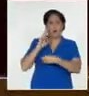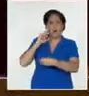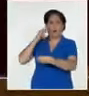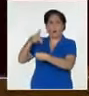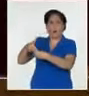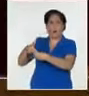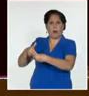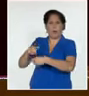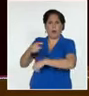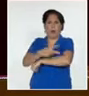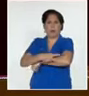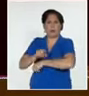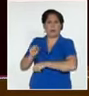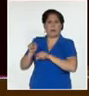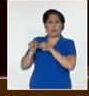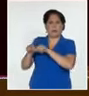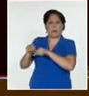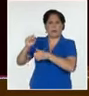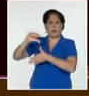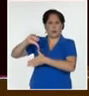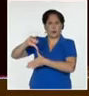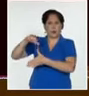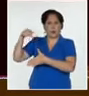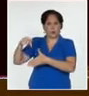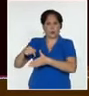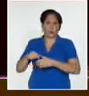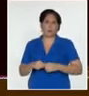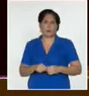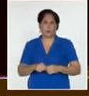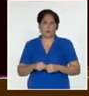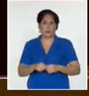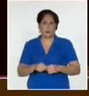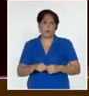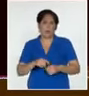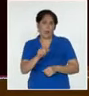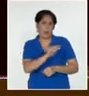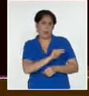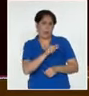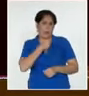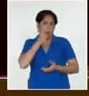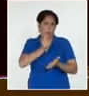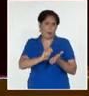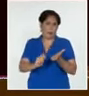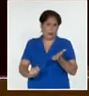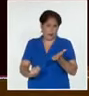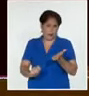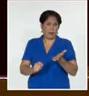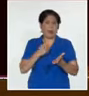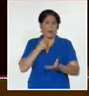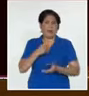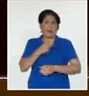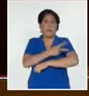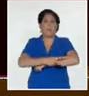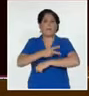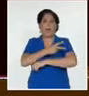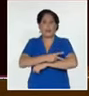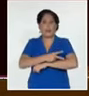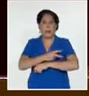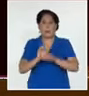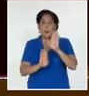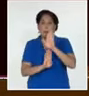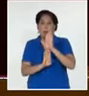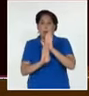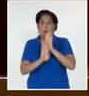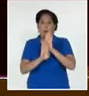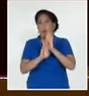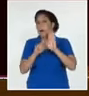desarrollo. Como diría el gran poeta y ensayista Roberto Fernández Retamar, hay países subdesarrollados porque